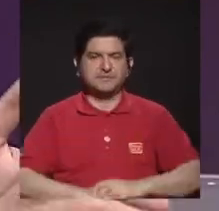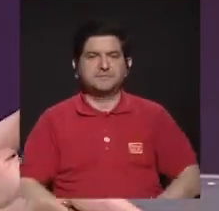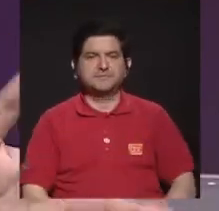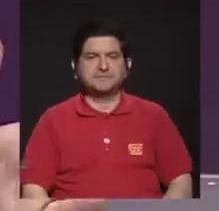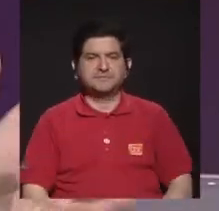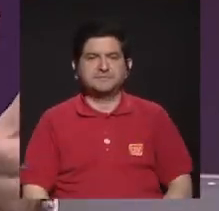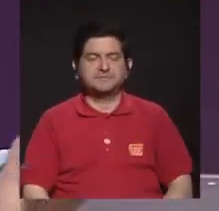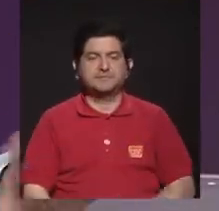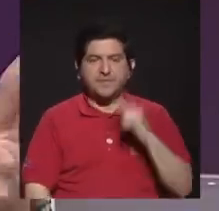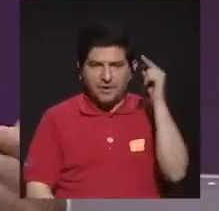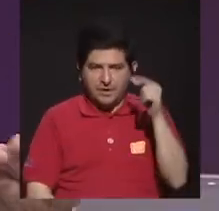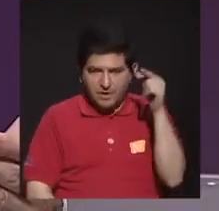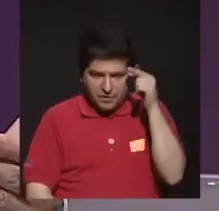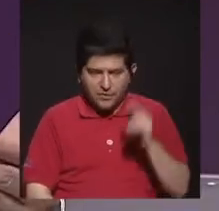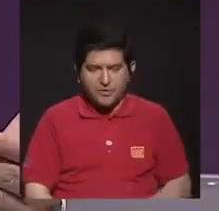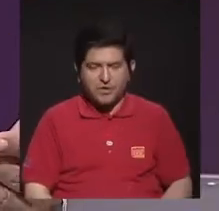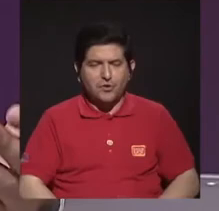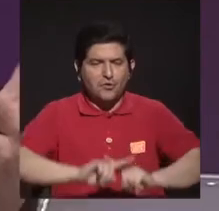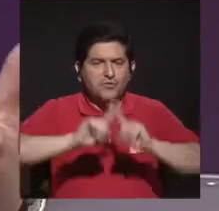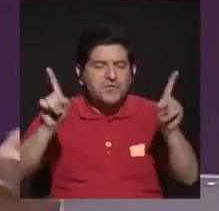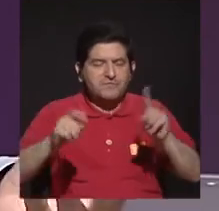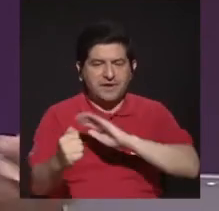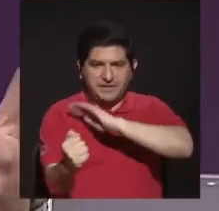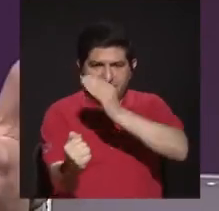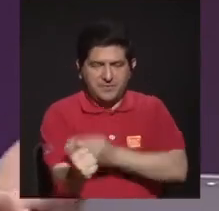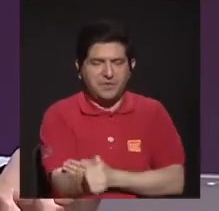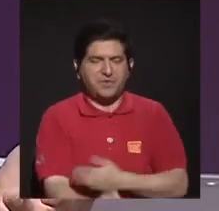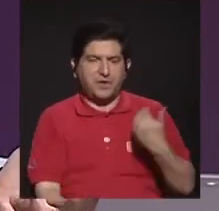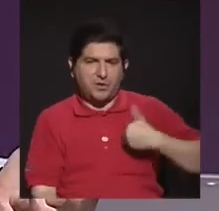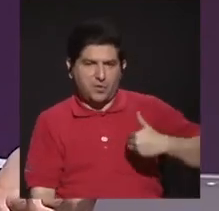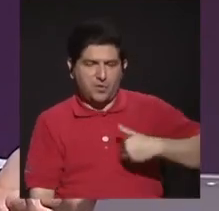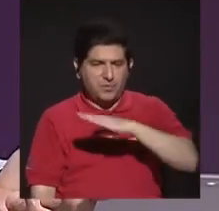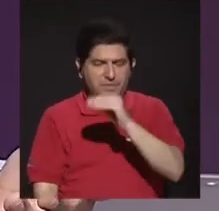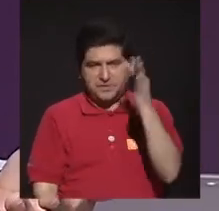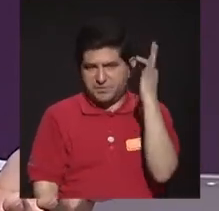como sin duda hay una asimetría de poder entre lo masculino y lo femenino,